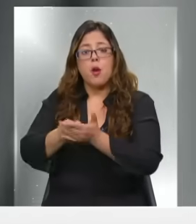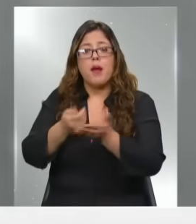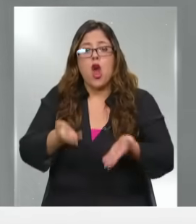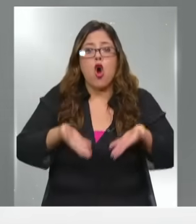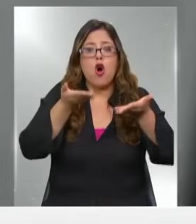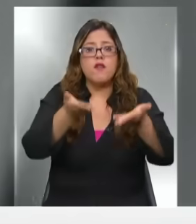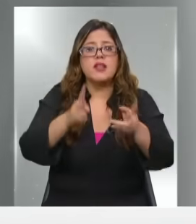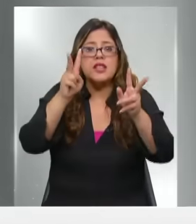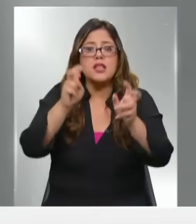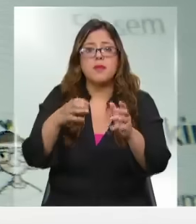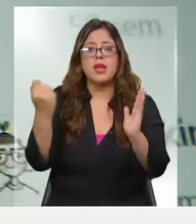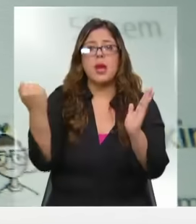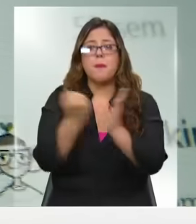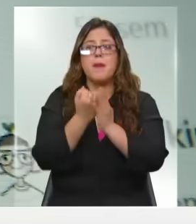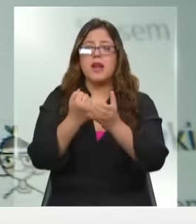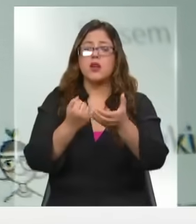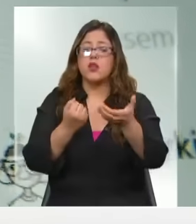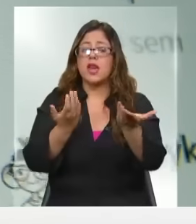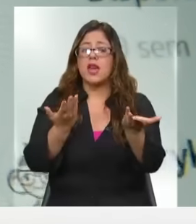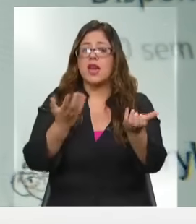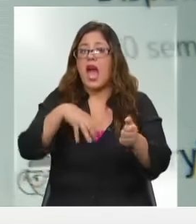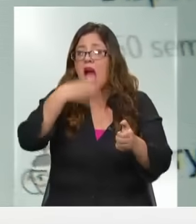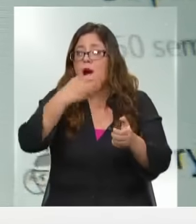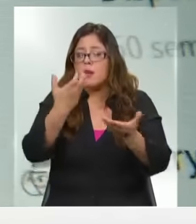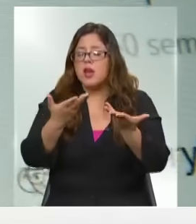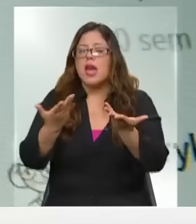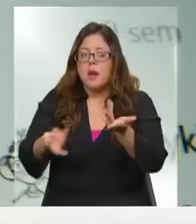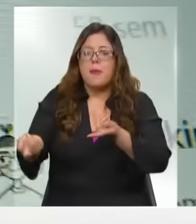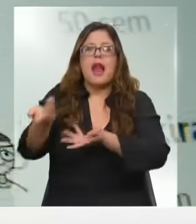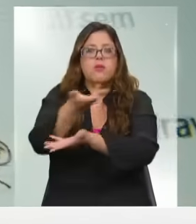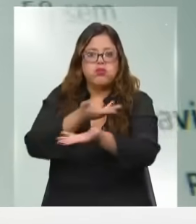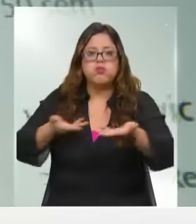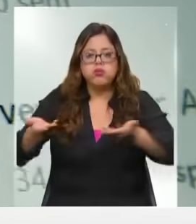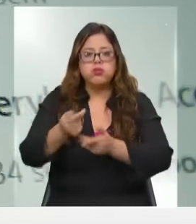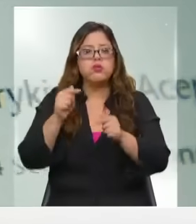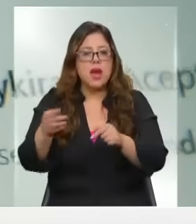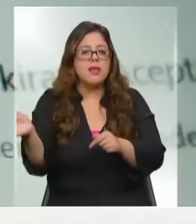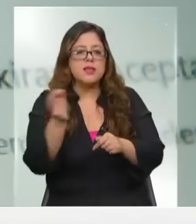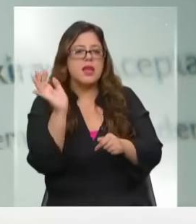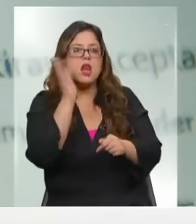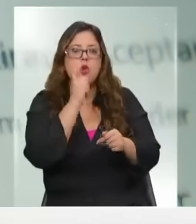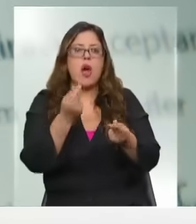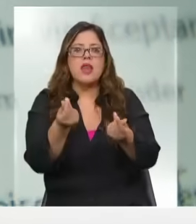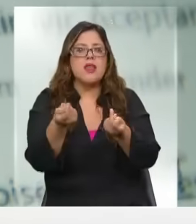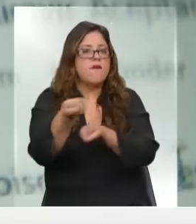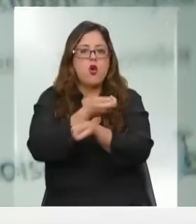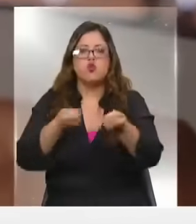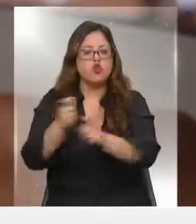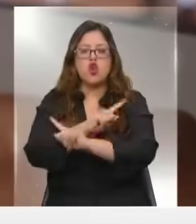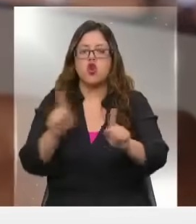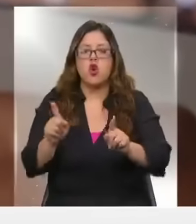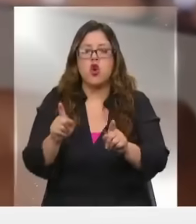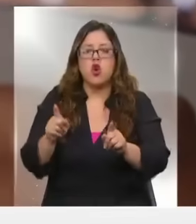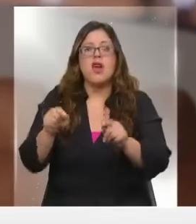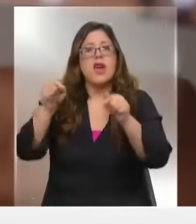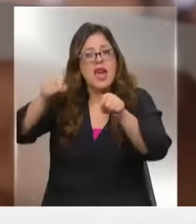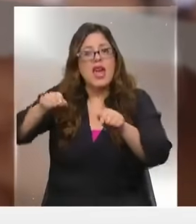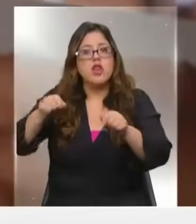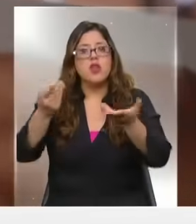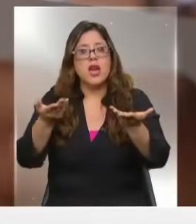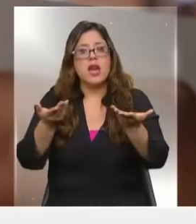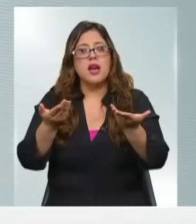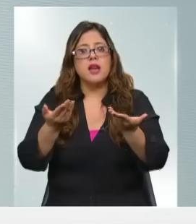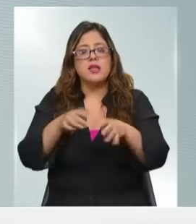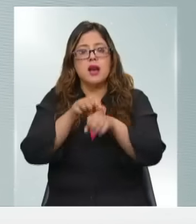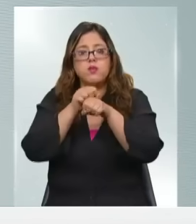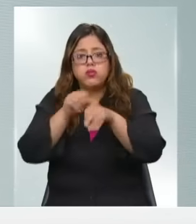opción de recibir un iPhone como medio de pago y establecen que no existen devoluciones de dinero, que hacen entregas a todo el